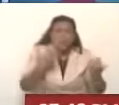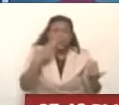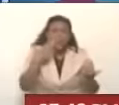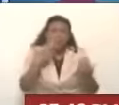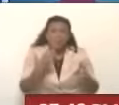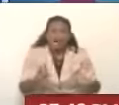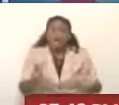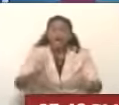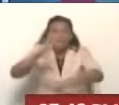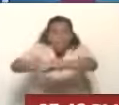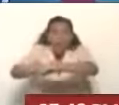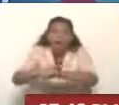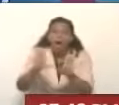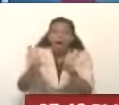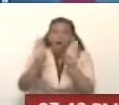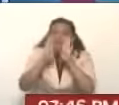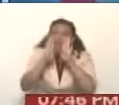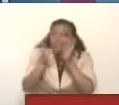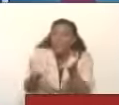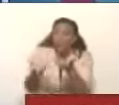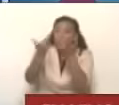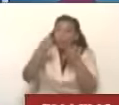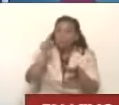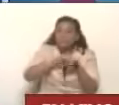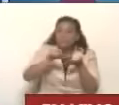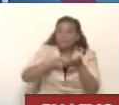convictos y confesos, todo.